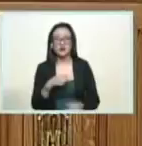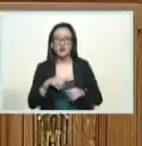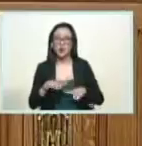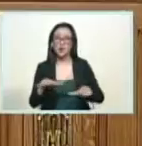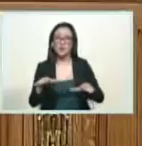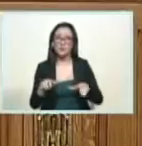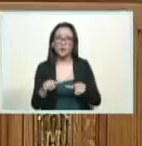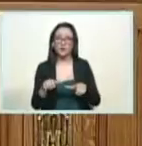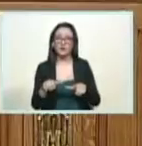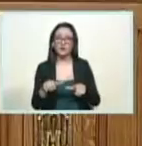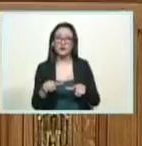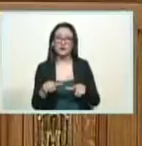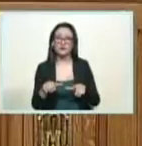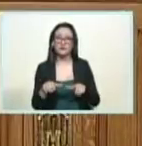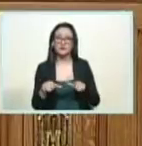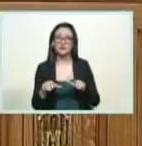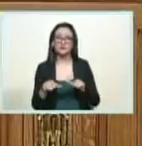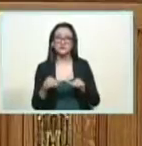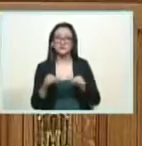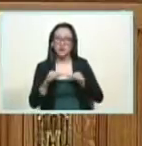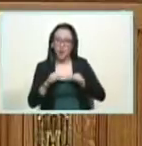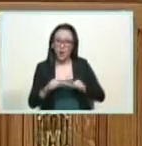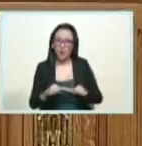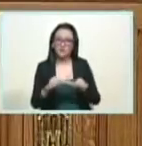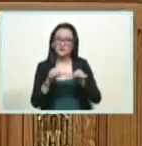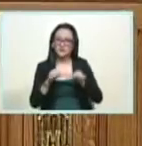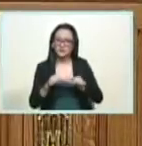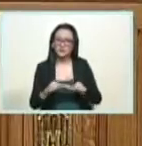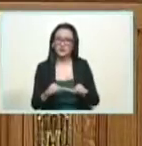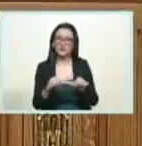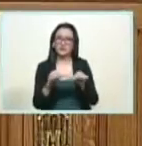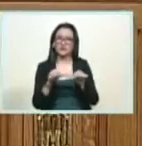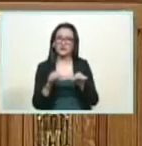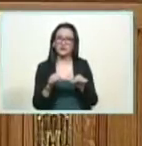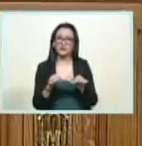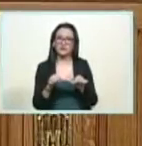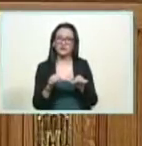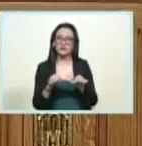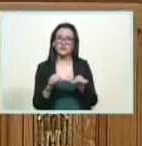convoqué a la continuidad, a la continuación